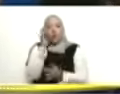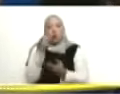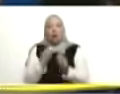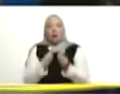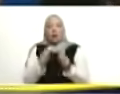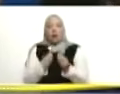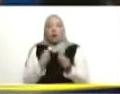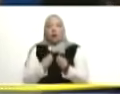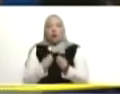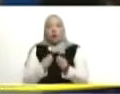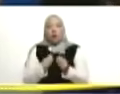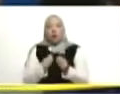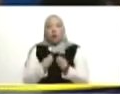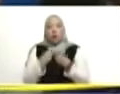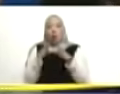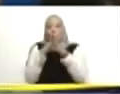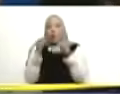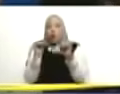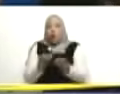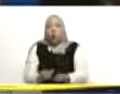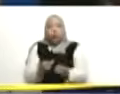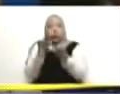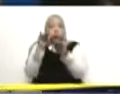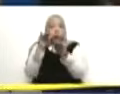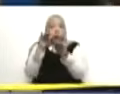ahí desde que nacimos todos,